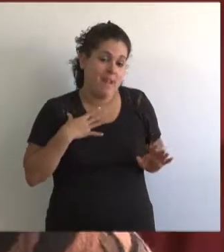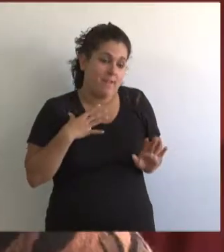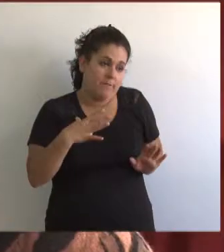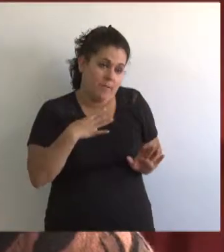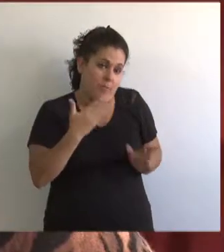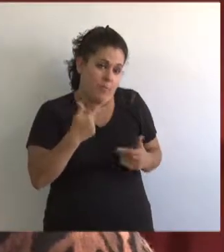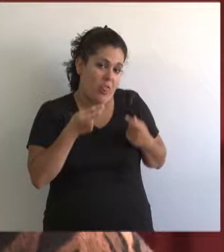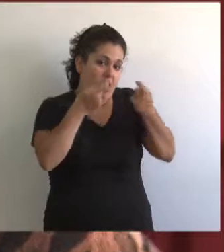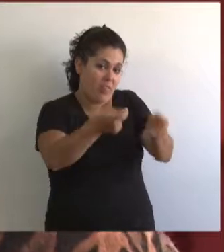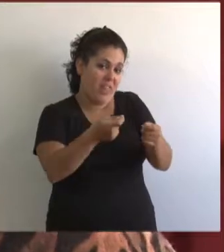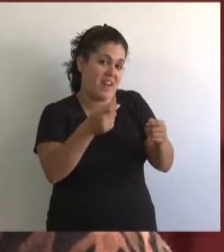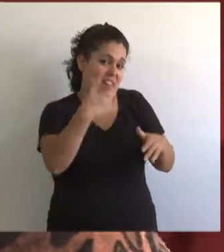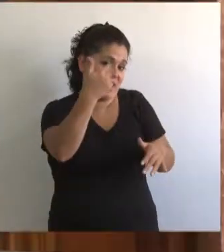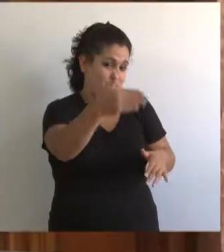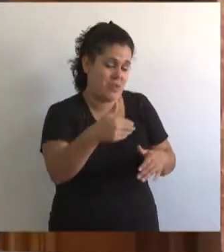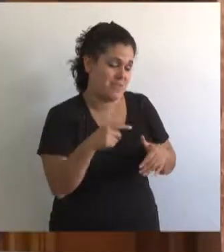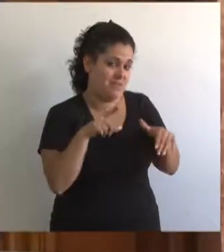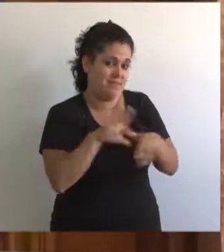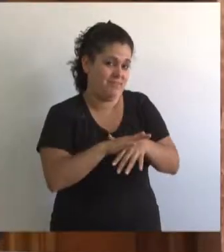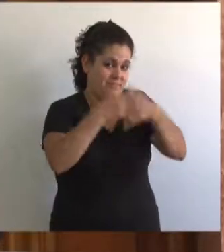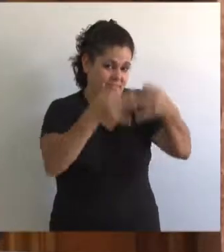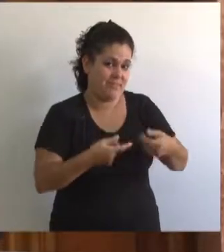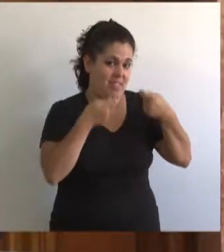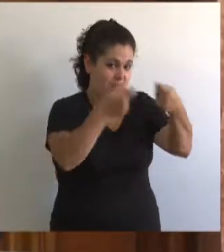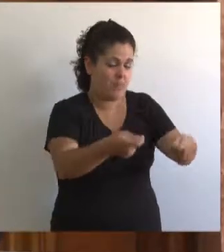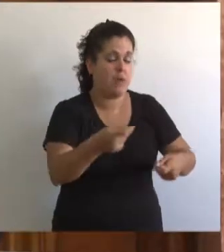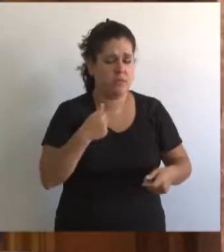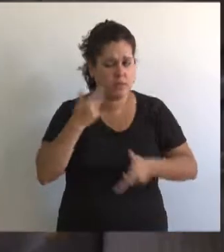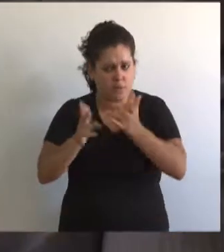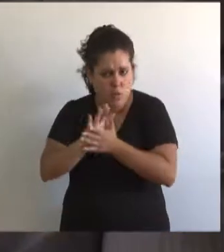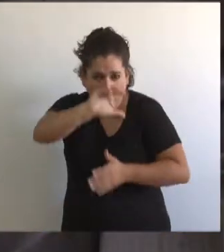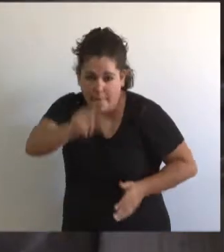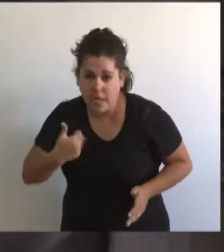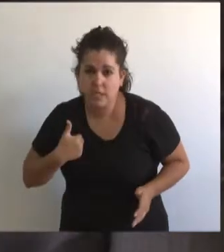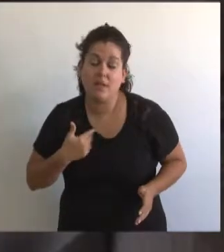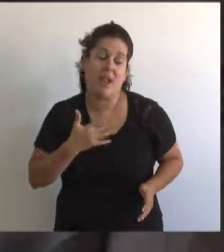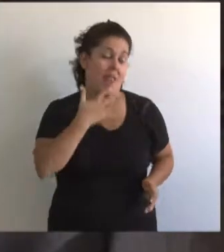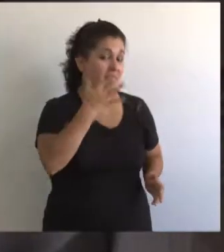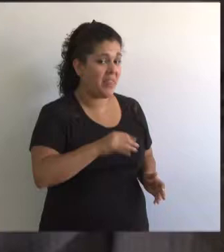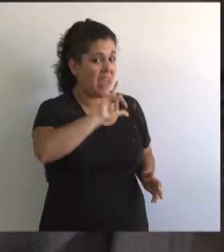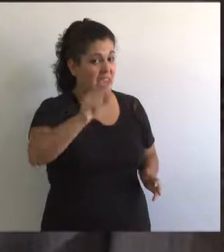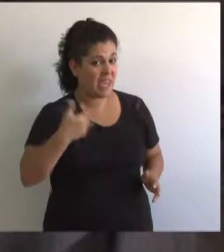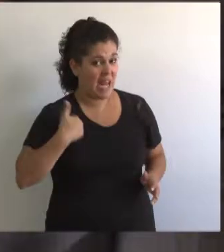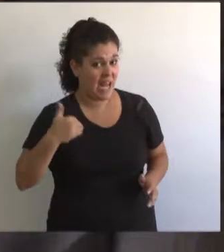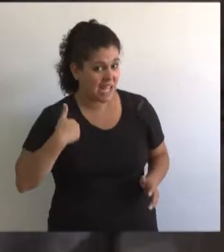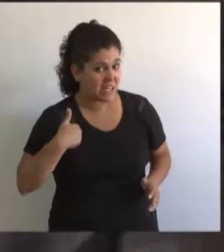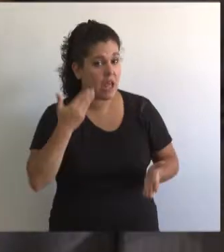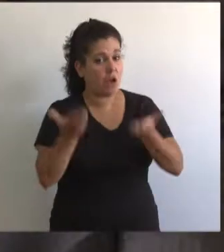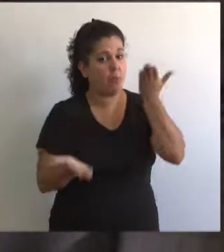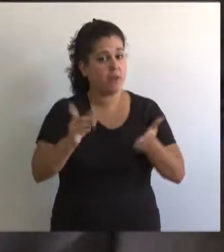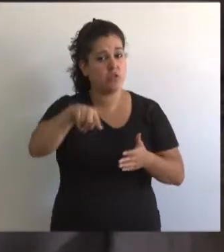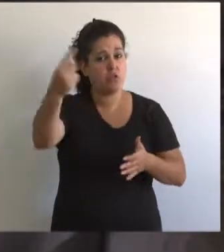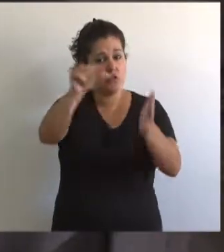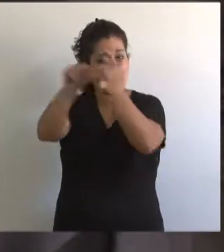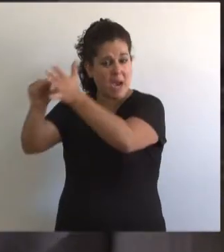Les puedo acercar a un número exacto. Sí. No, pero estamos hablando de país, ¿no? Estamos hablando del país, obviamente. La verdad que en Argentina, digamos, en comparación